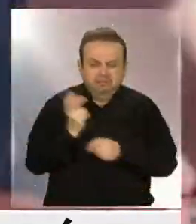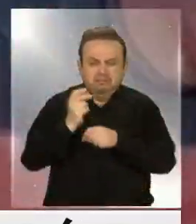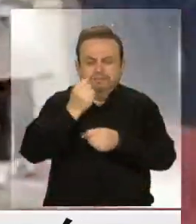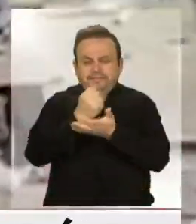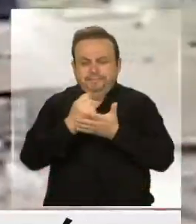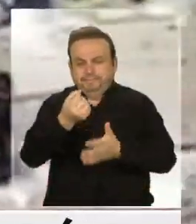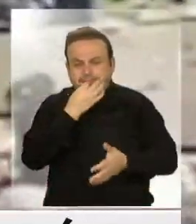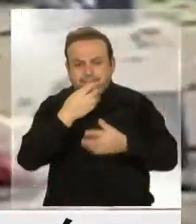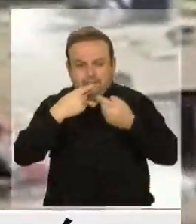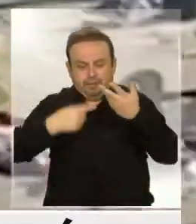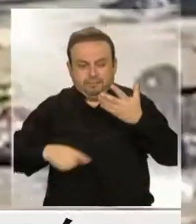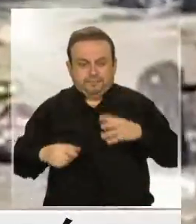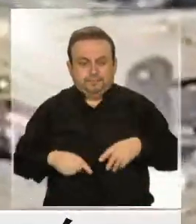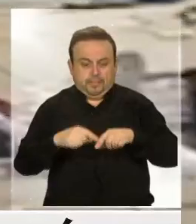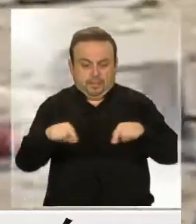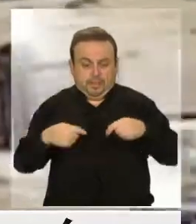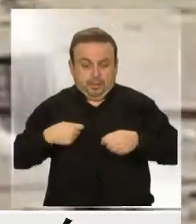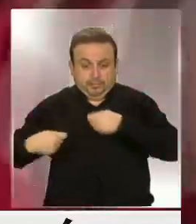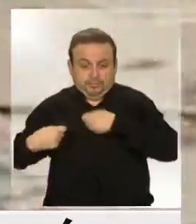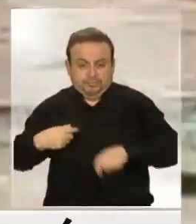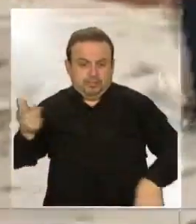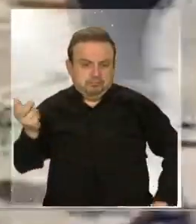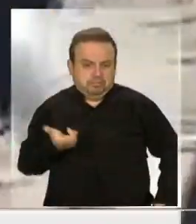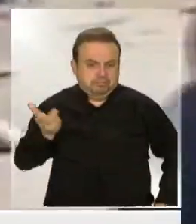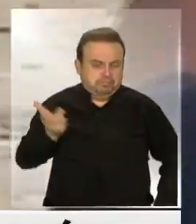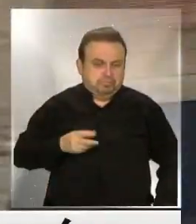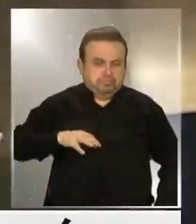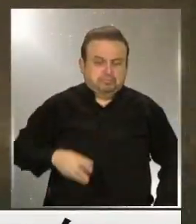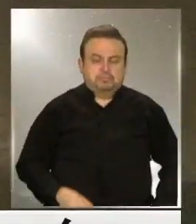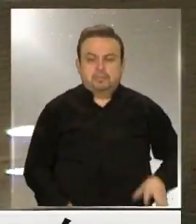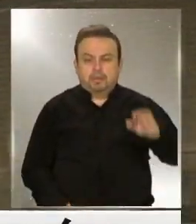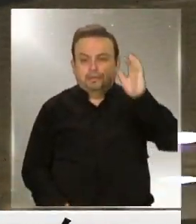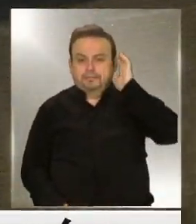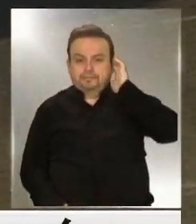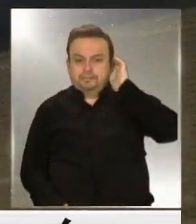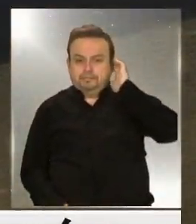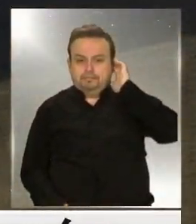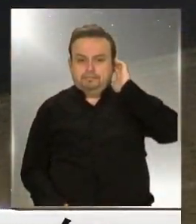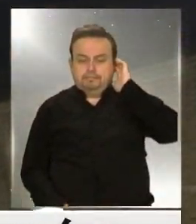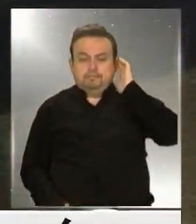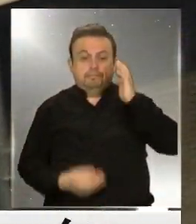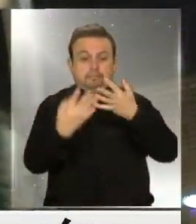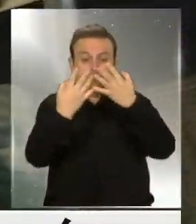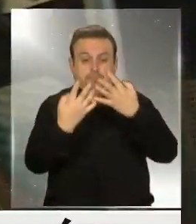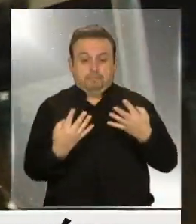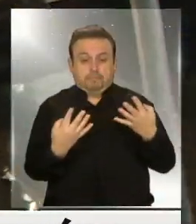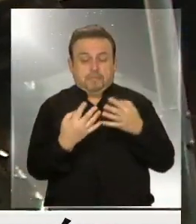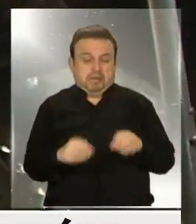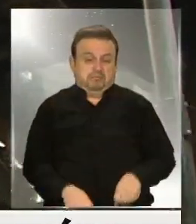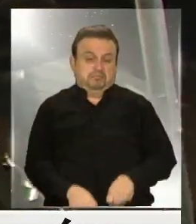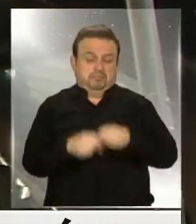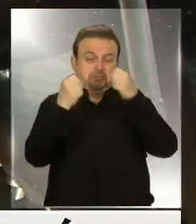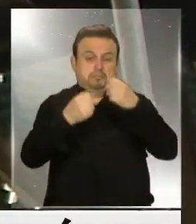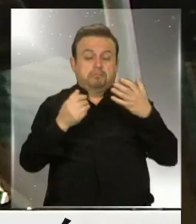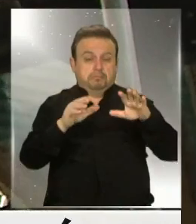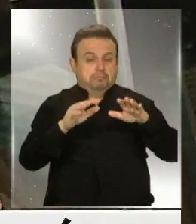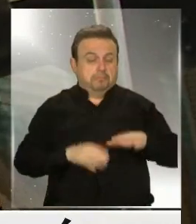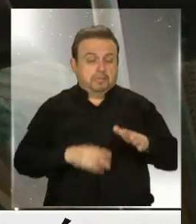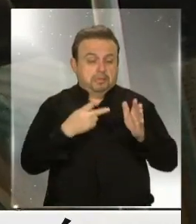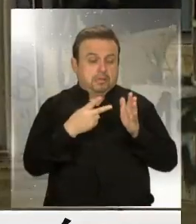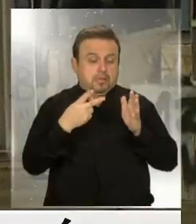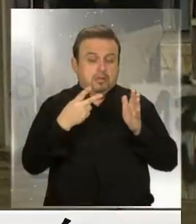farmacias, locales comerciales que estaban en el lugar de manera bastante violenta, rompiendo las rejas, algo que también se vivió en el